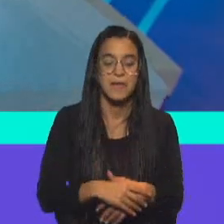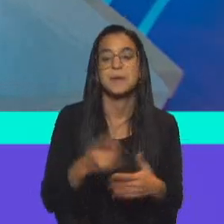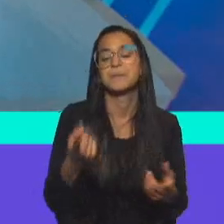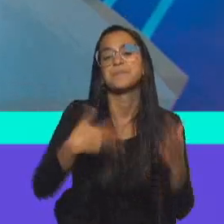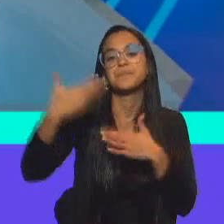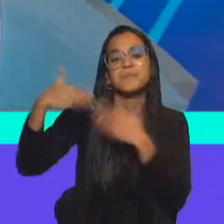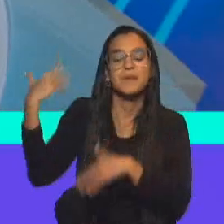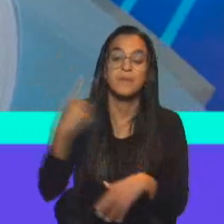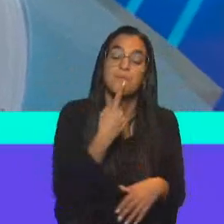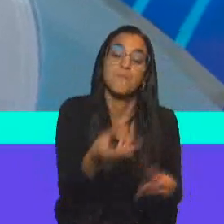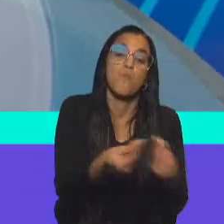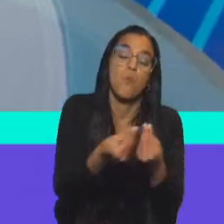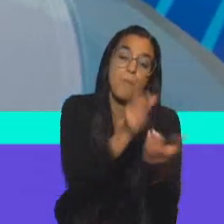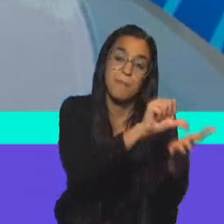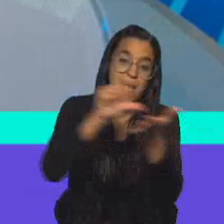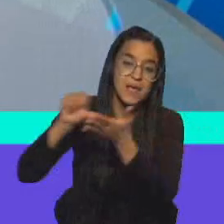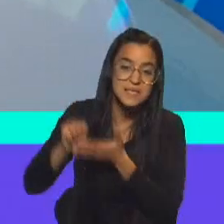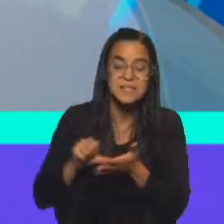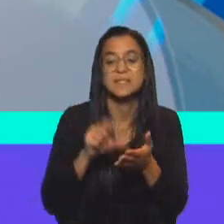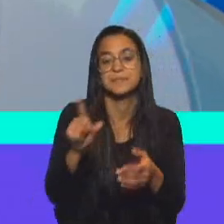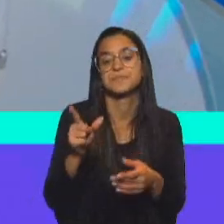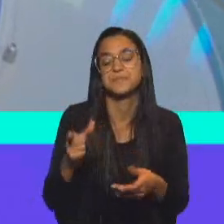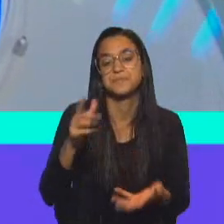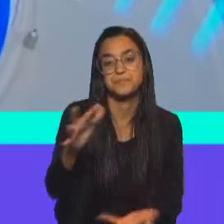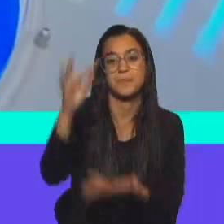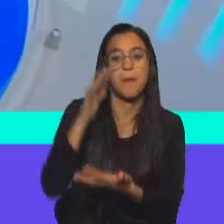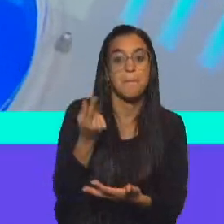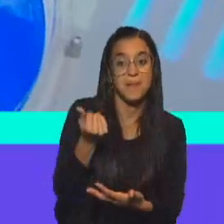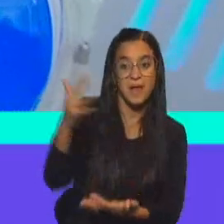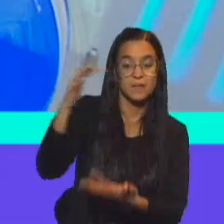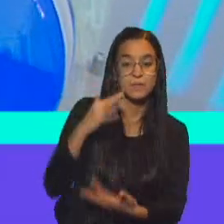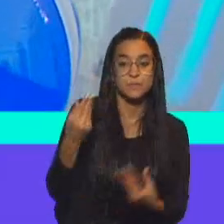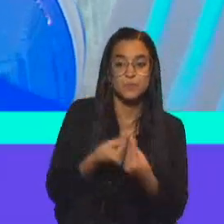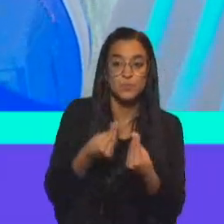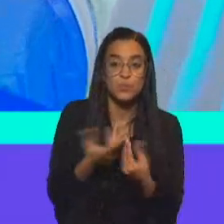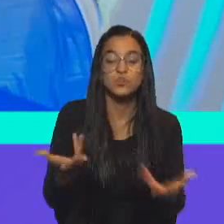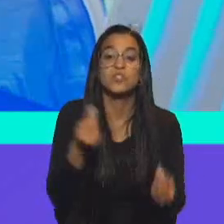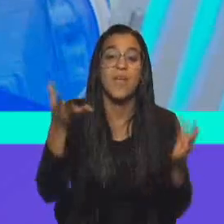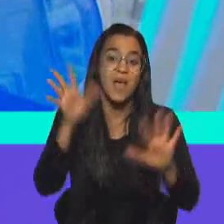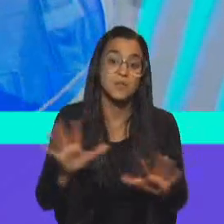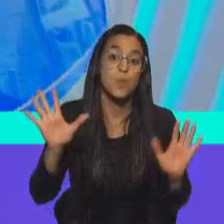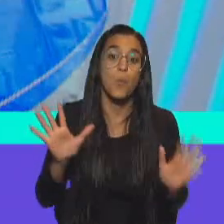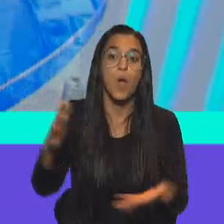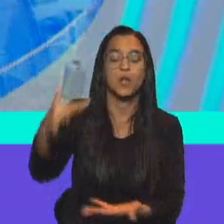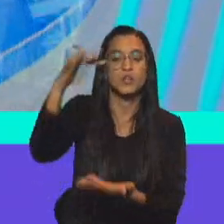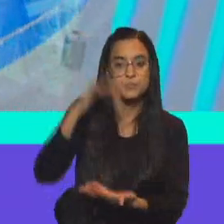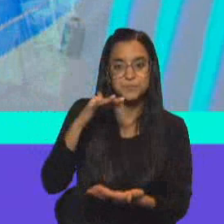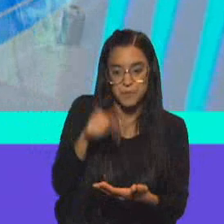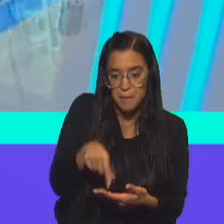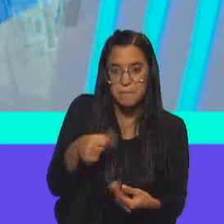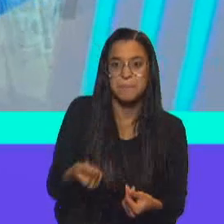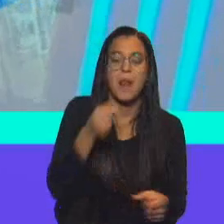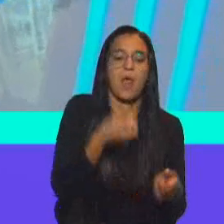inicialmente a muchos países les llegan hasta este monto importante de dinero hay muchos países que van a hacer van a decir bueno lo destinó a